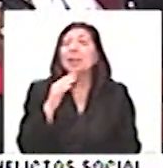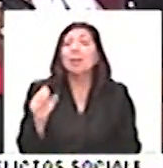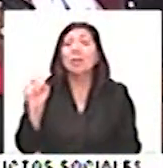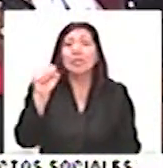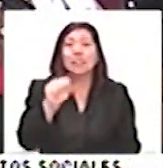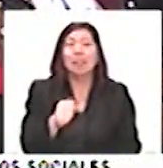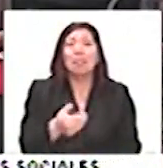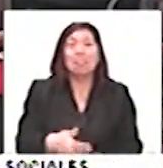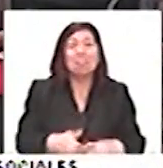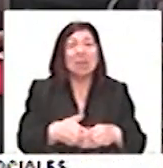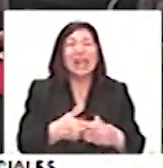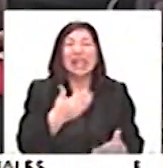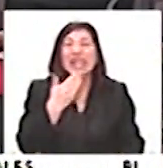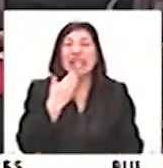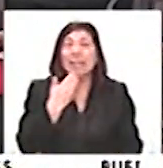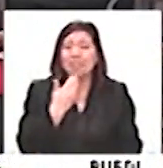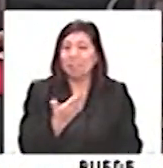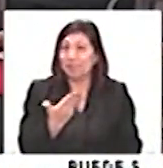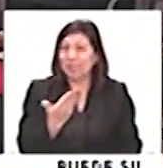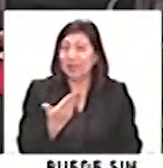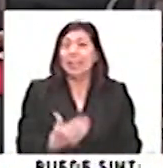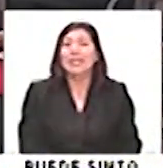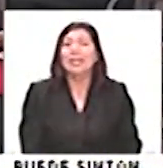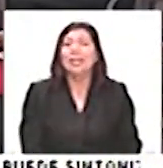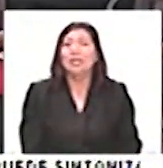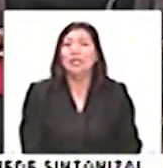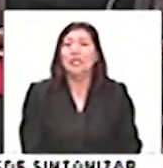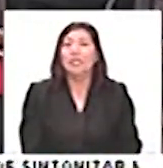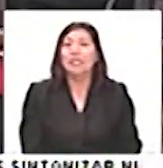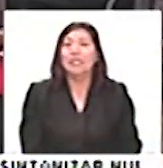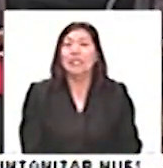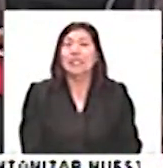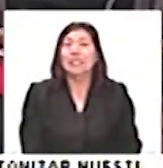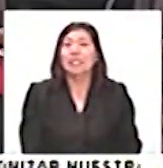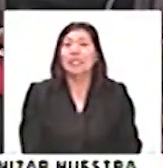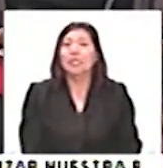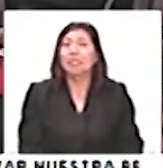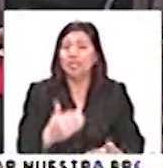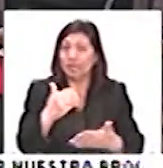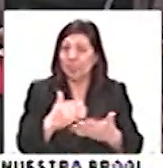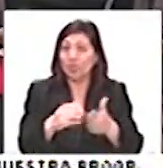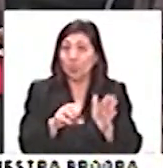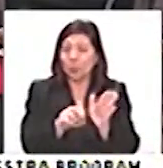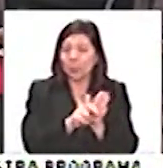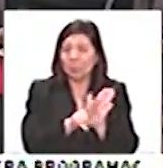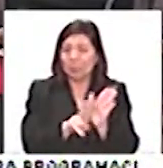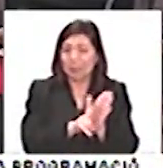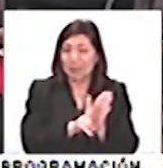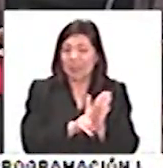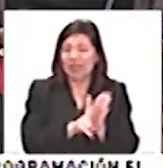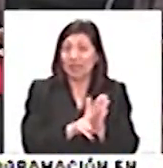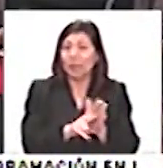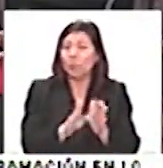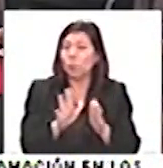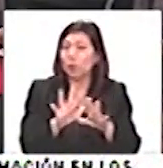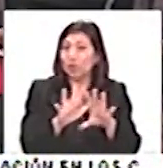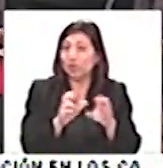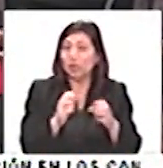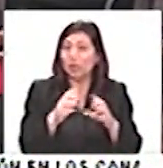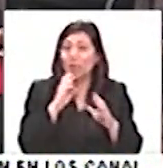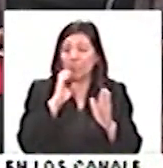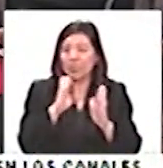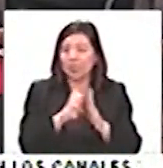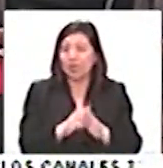a la señora. Y he pedido que por favor me consigan el currículum vitae de la señora. Y entonces, por